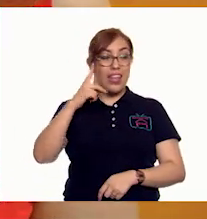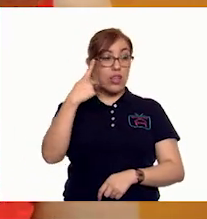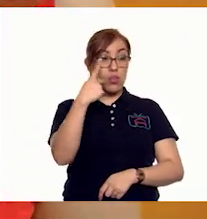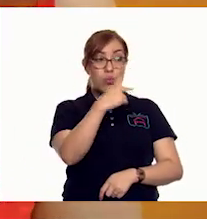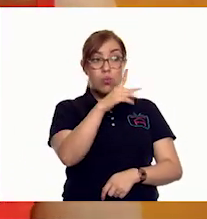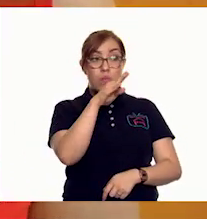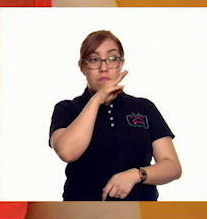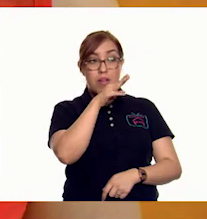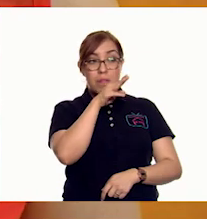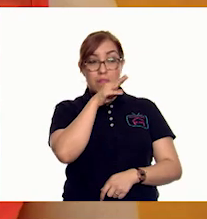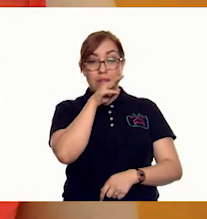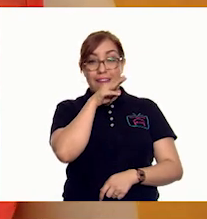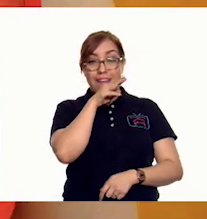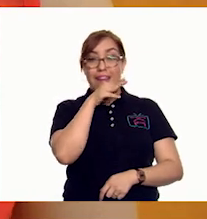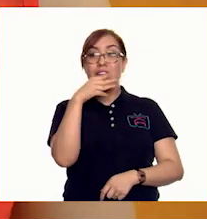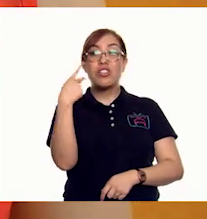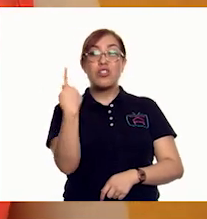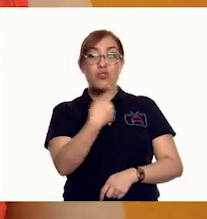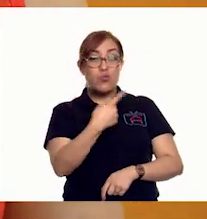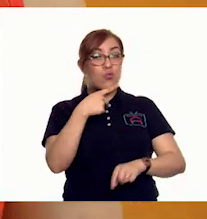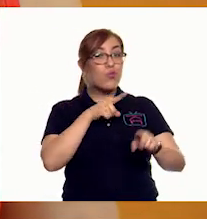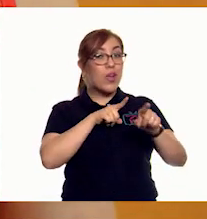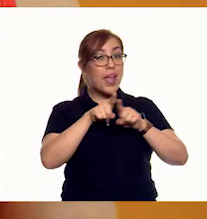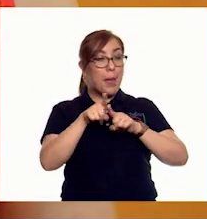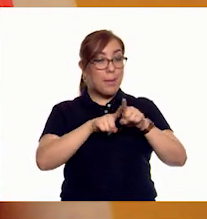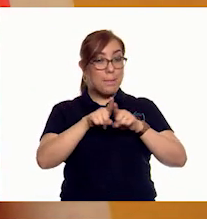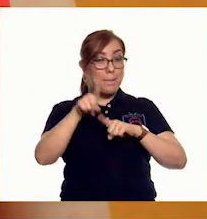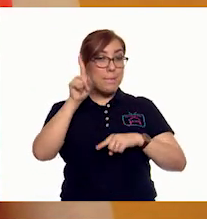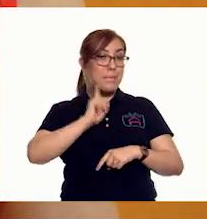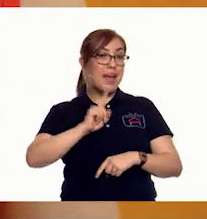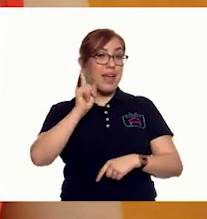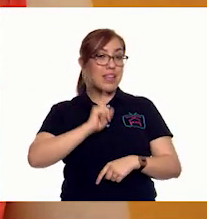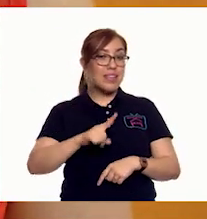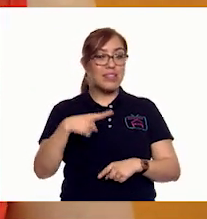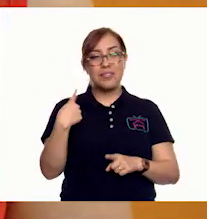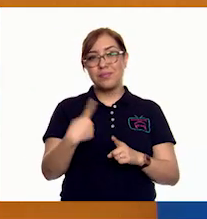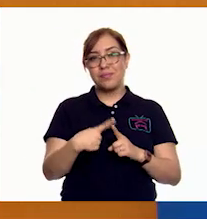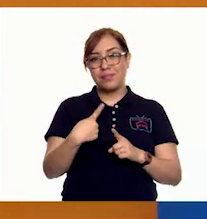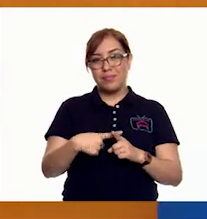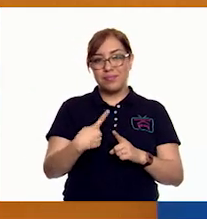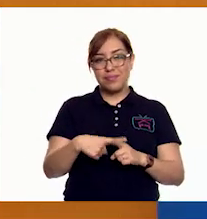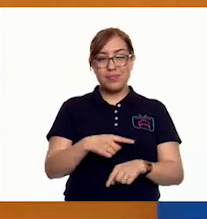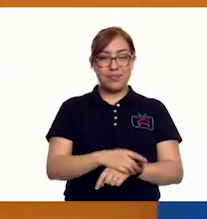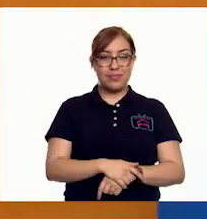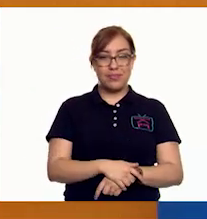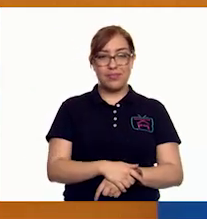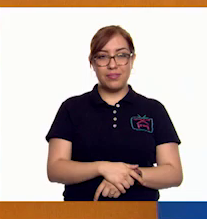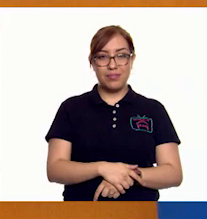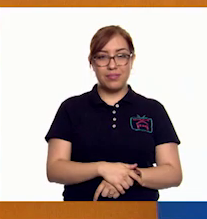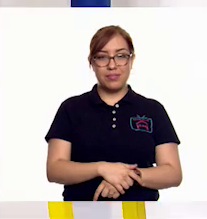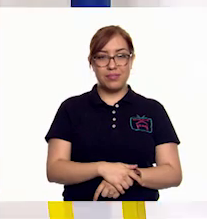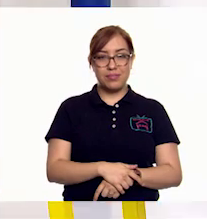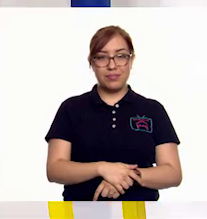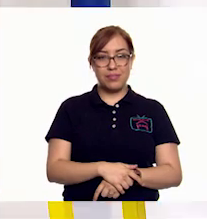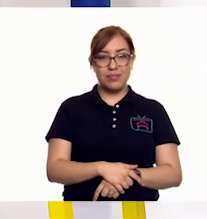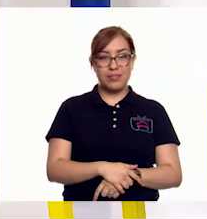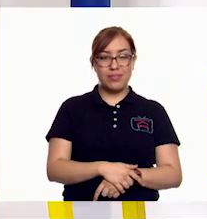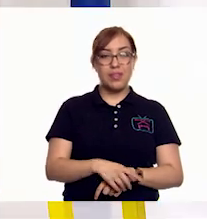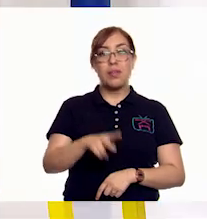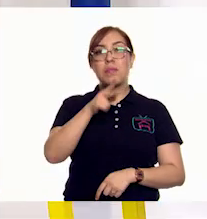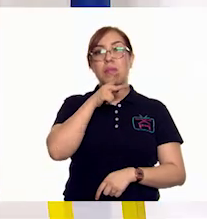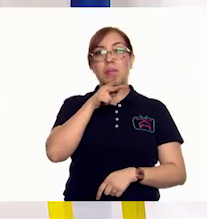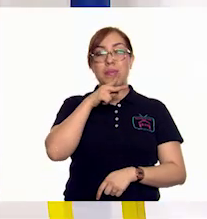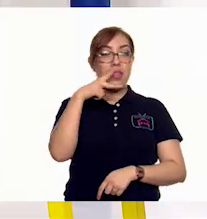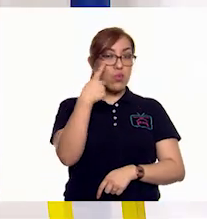mamá. La hermana de tu mamá será? O la hermana de tu papá. Hermana de tu mamá o hermana de tu